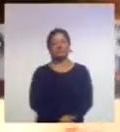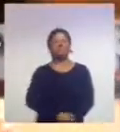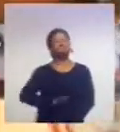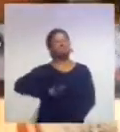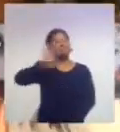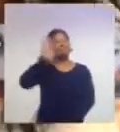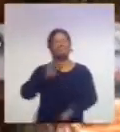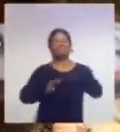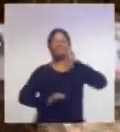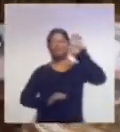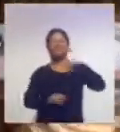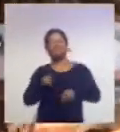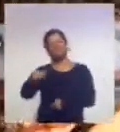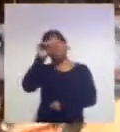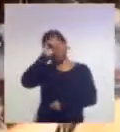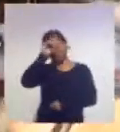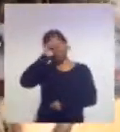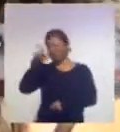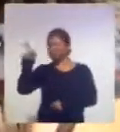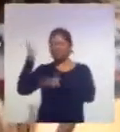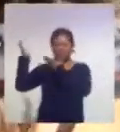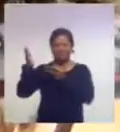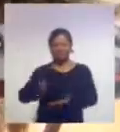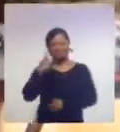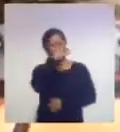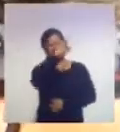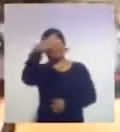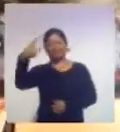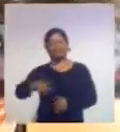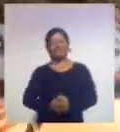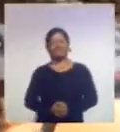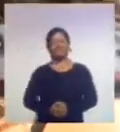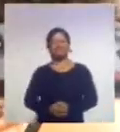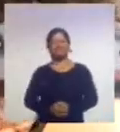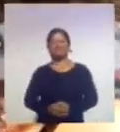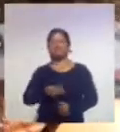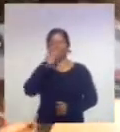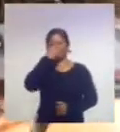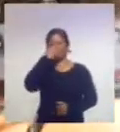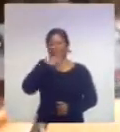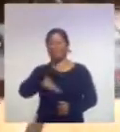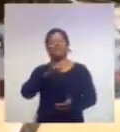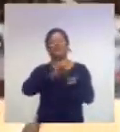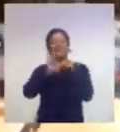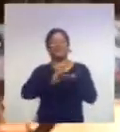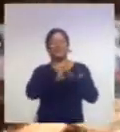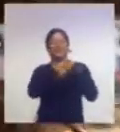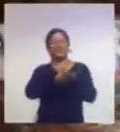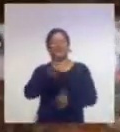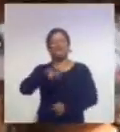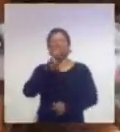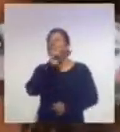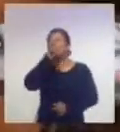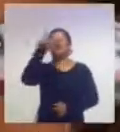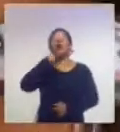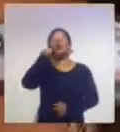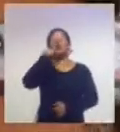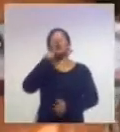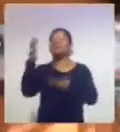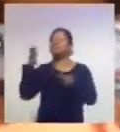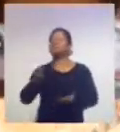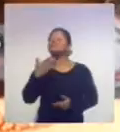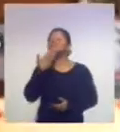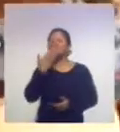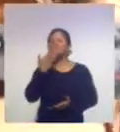¡Maravillosos! Oigan, ¿y qué opinan que hayamos traído a los teles para ustedes? No, pues maravilloso, muchas gracias. Fue lo mejor que pudieron haber traído,